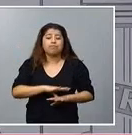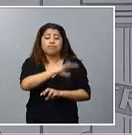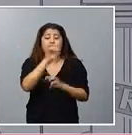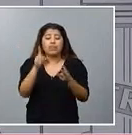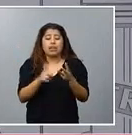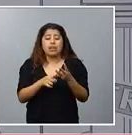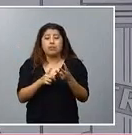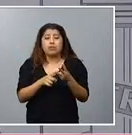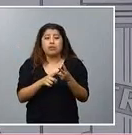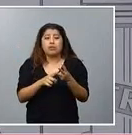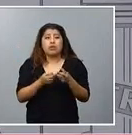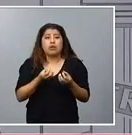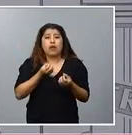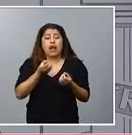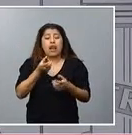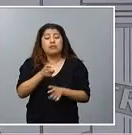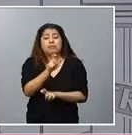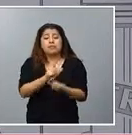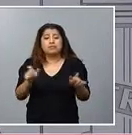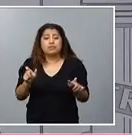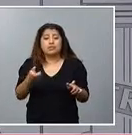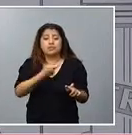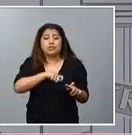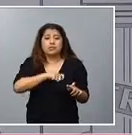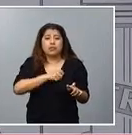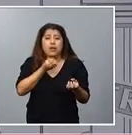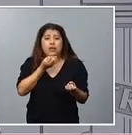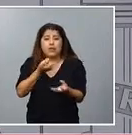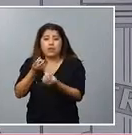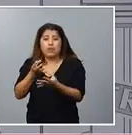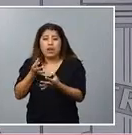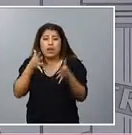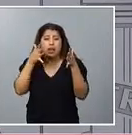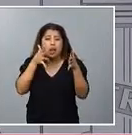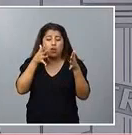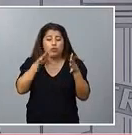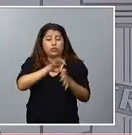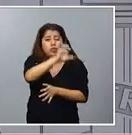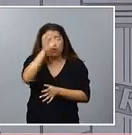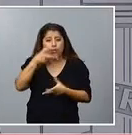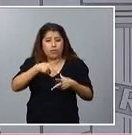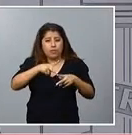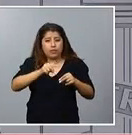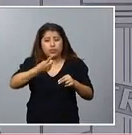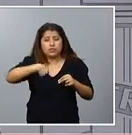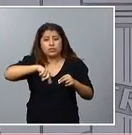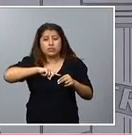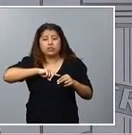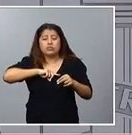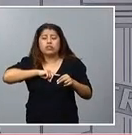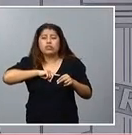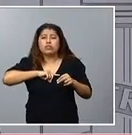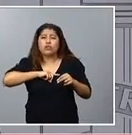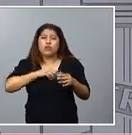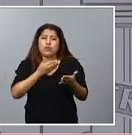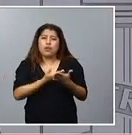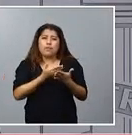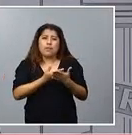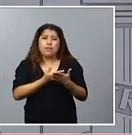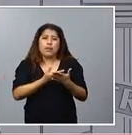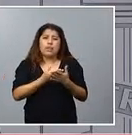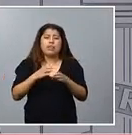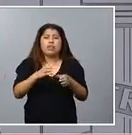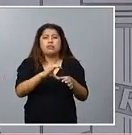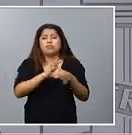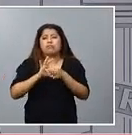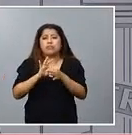también informar a la sociedad española que, tras este Consejo Europeo, he pedido al ministro de Asuntos Exteriores, Unión Europea y Cooperación en